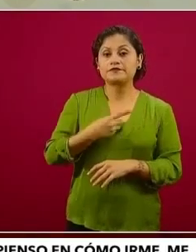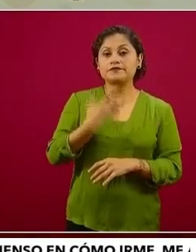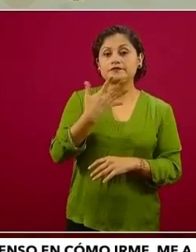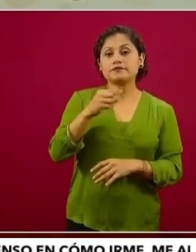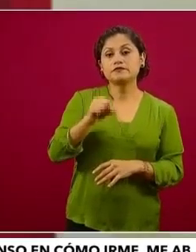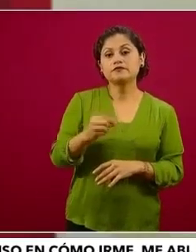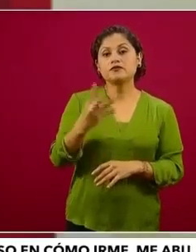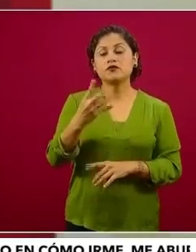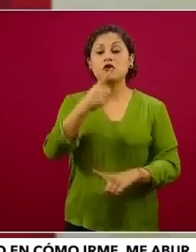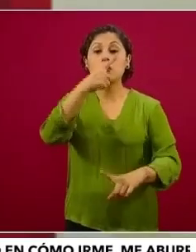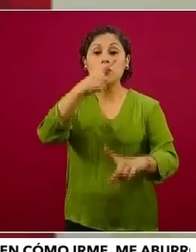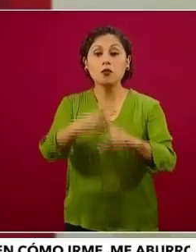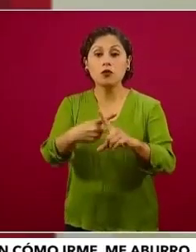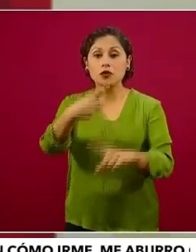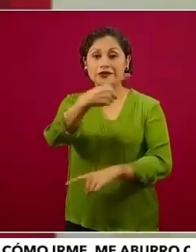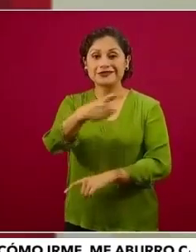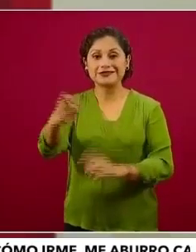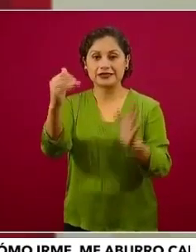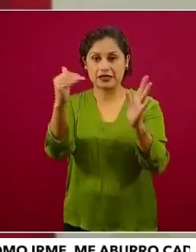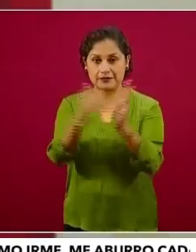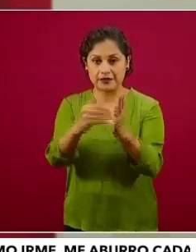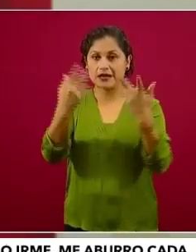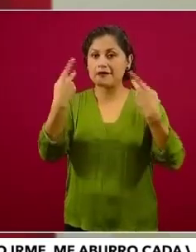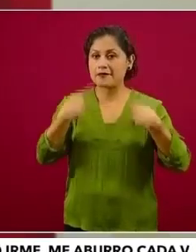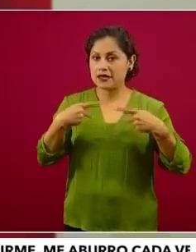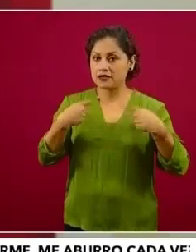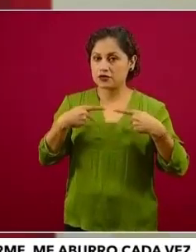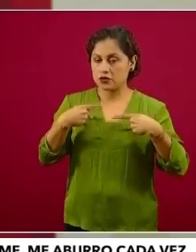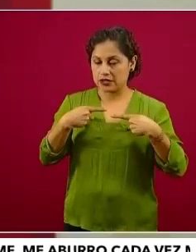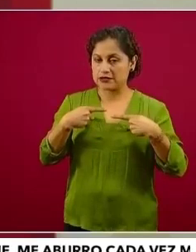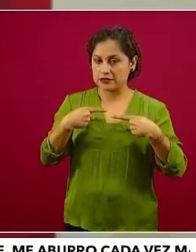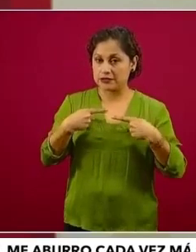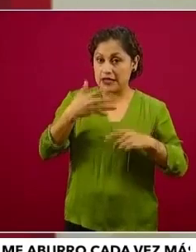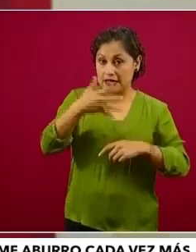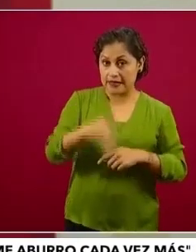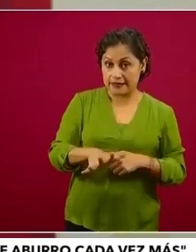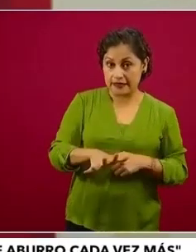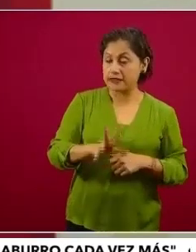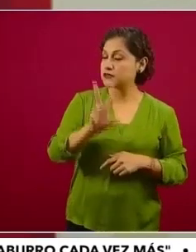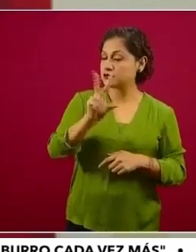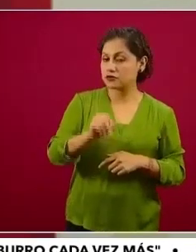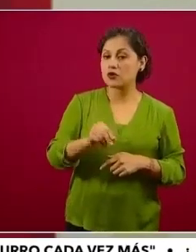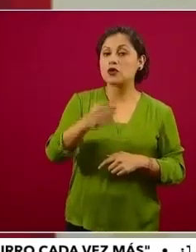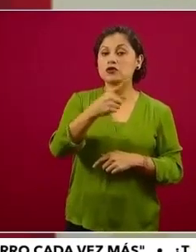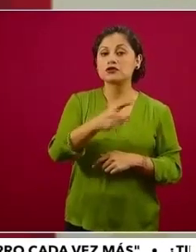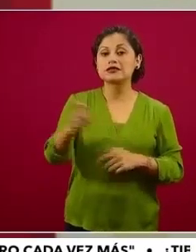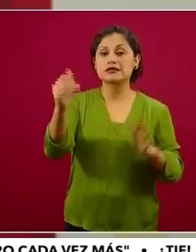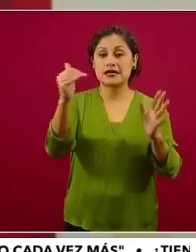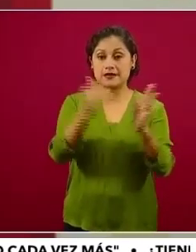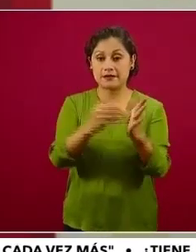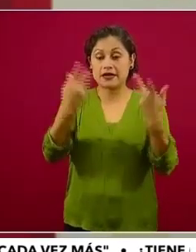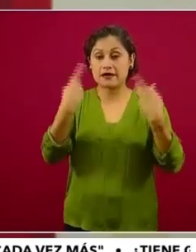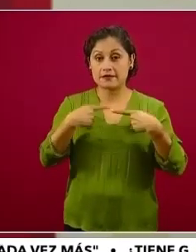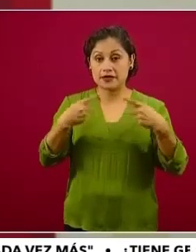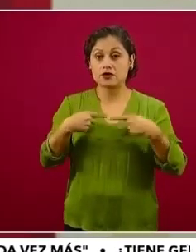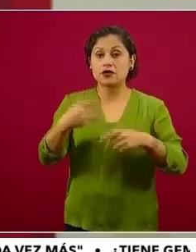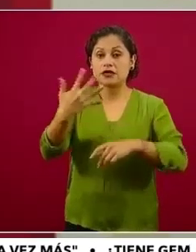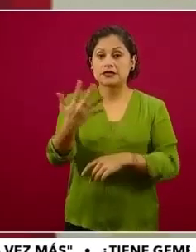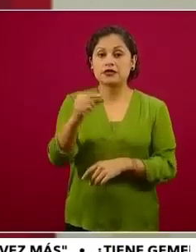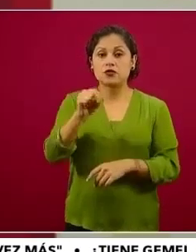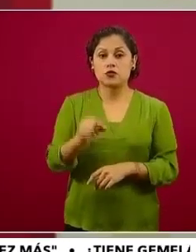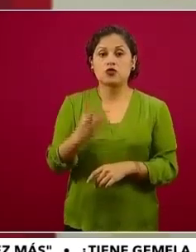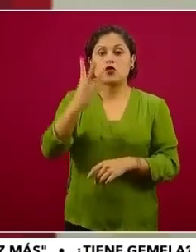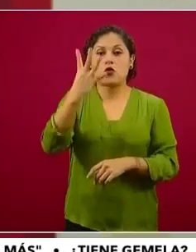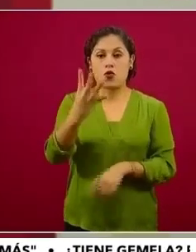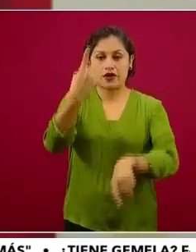100,000 habitantes, o sea, de cada 100,000, 5.4 tienen COVID en este momento. Y esta cifra ha